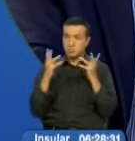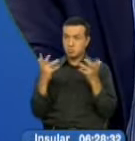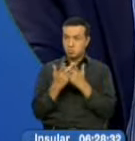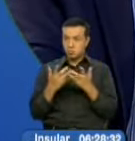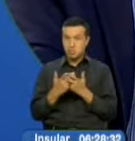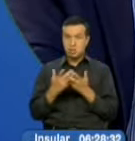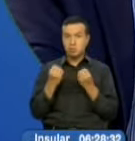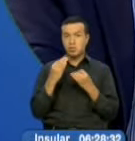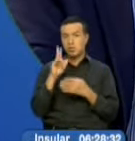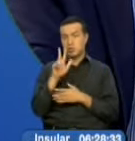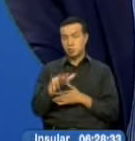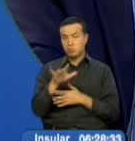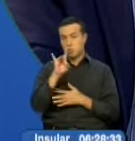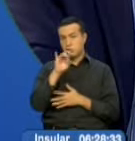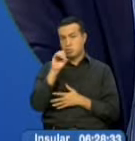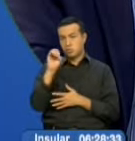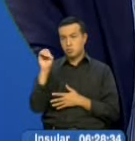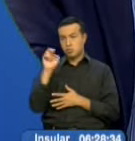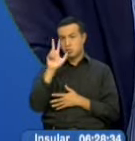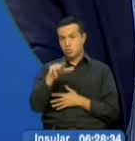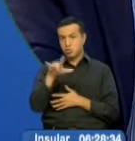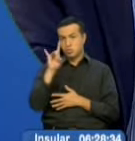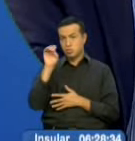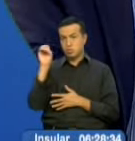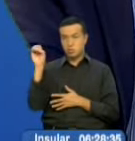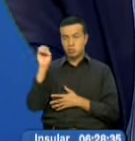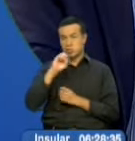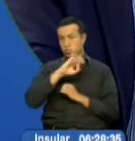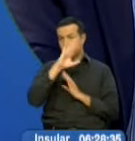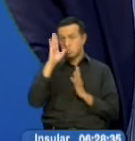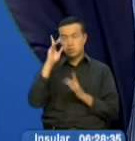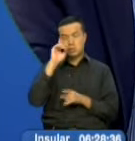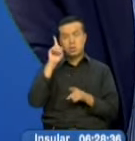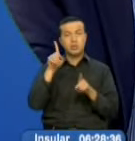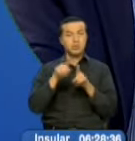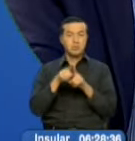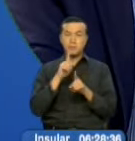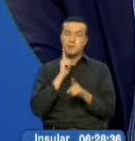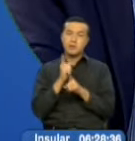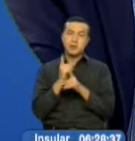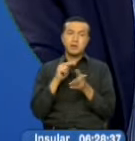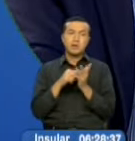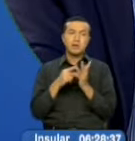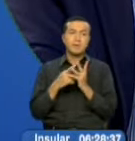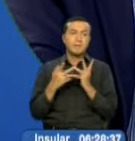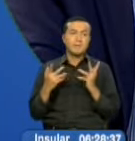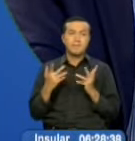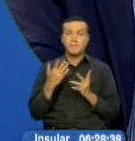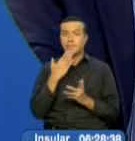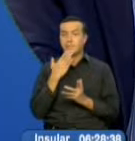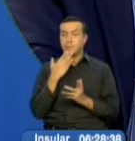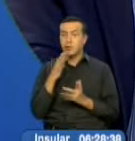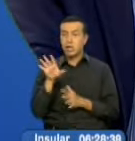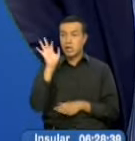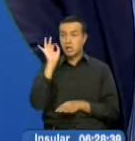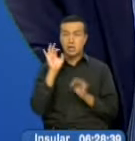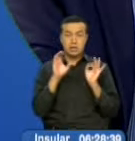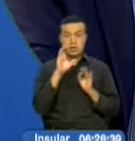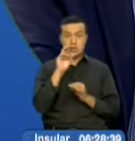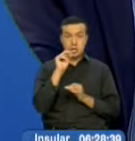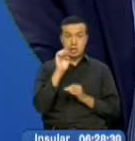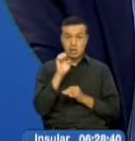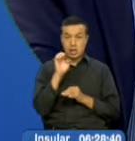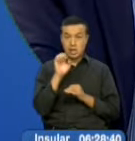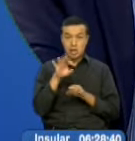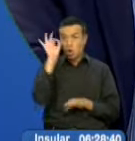llegaron cerca de a 3.800. Claramente coincido también que no es cuestión de que esto ha sido escogido por el